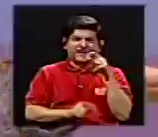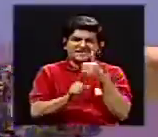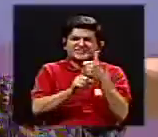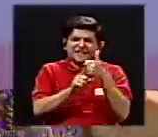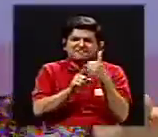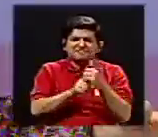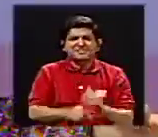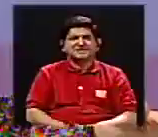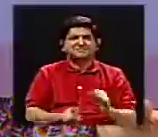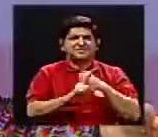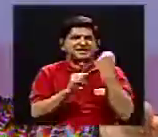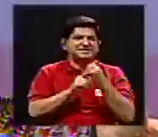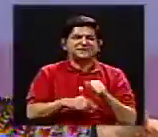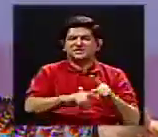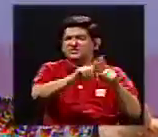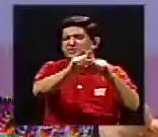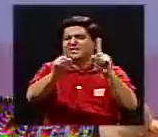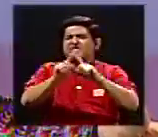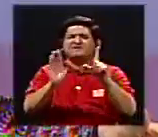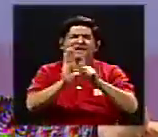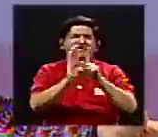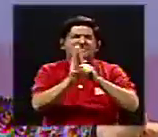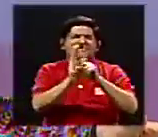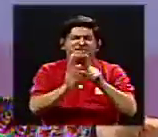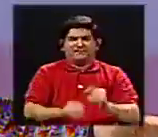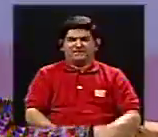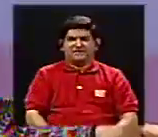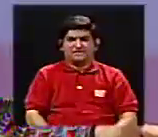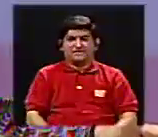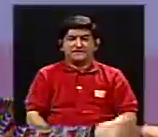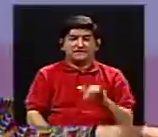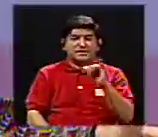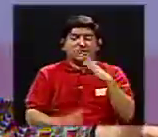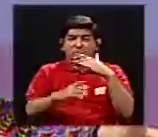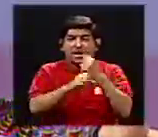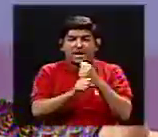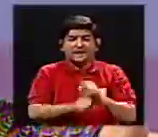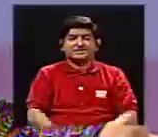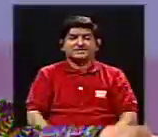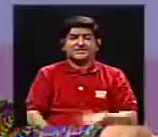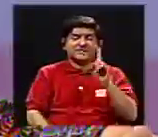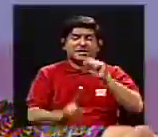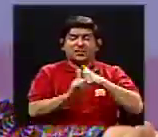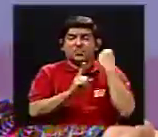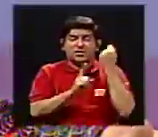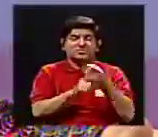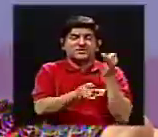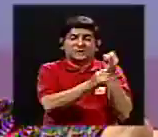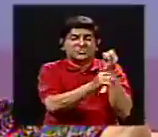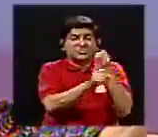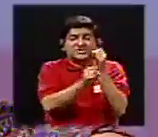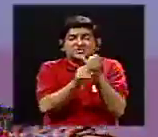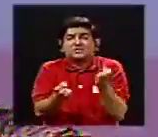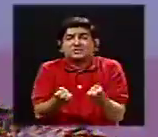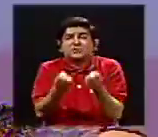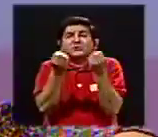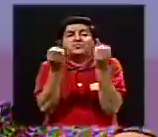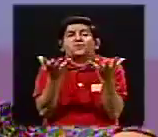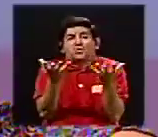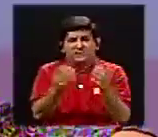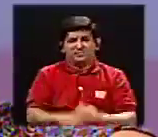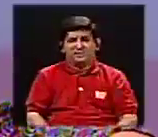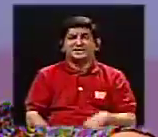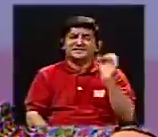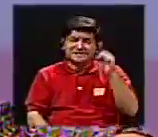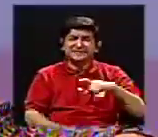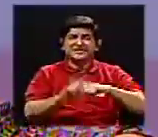misma dispersión legal que tenemos ha hecho que también haya una dispersión institucional. Tenemos